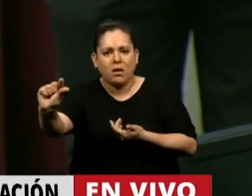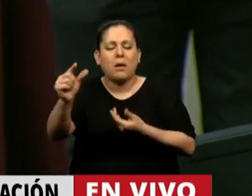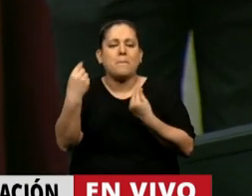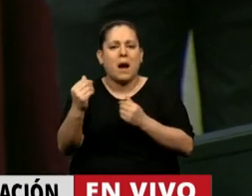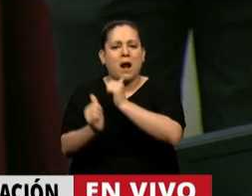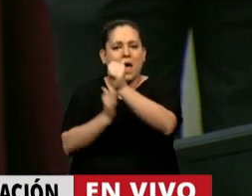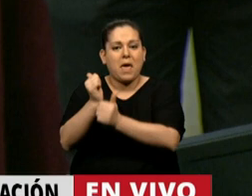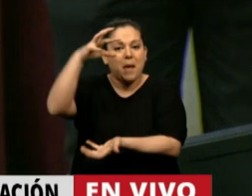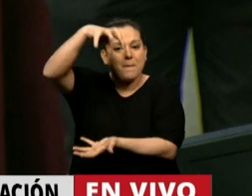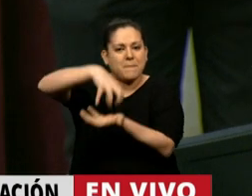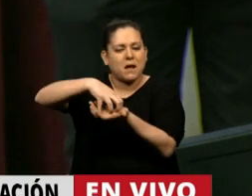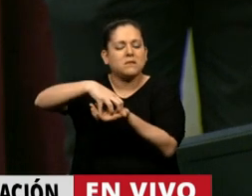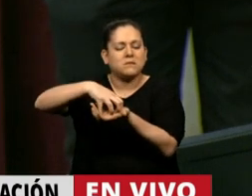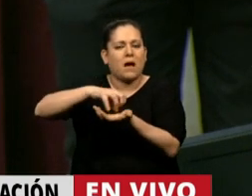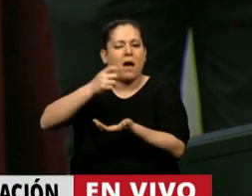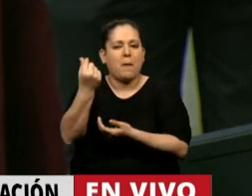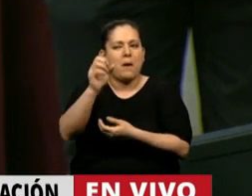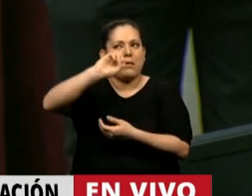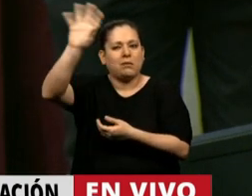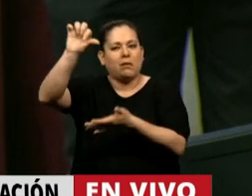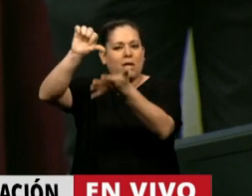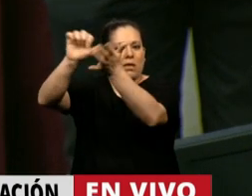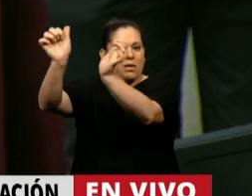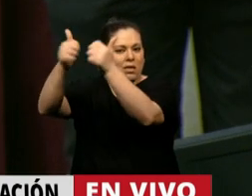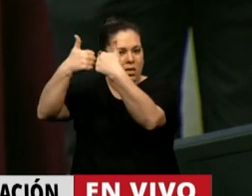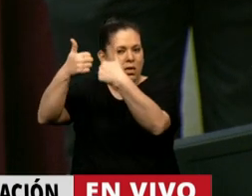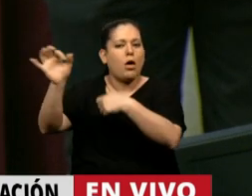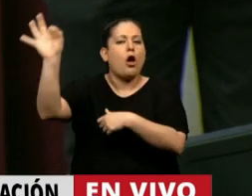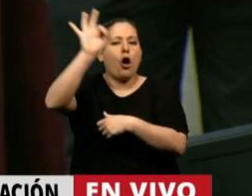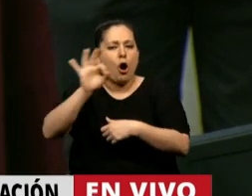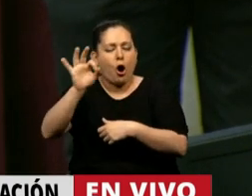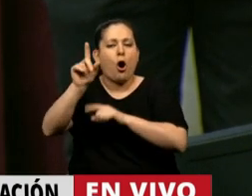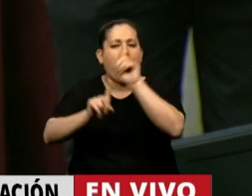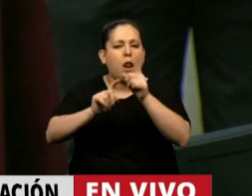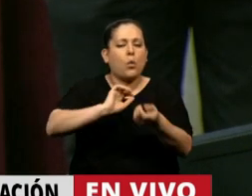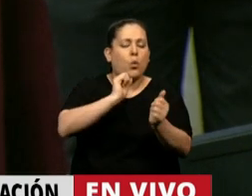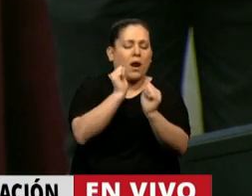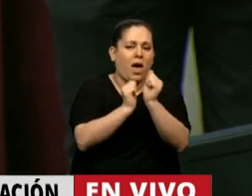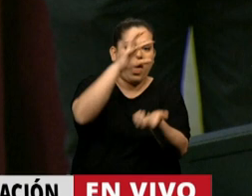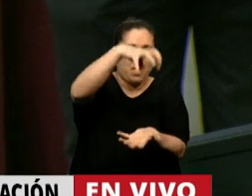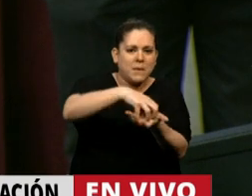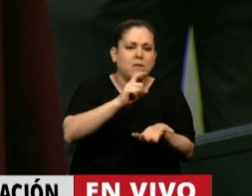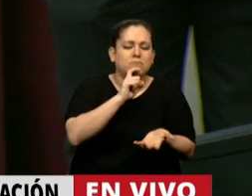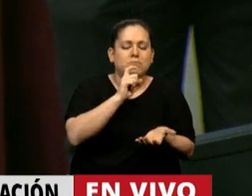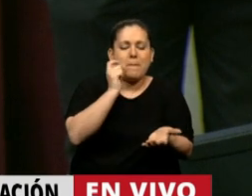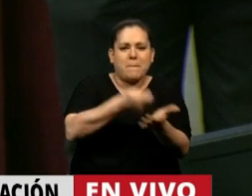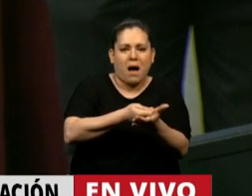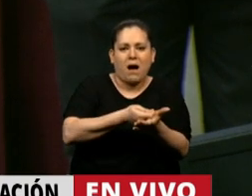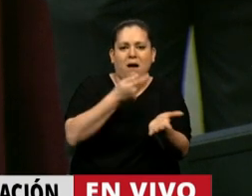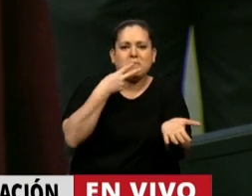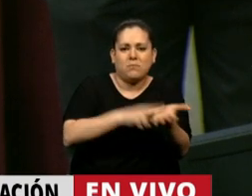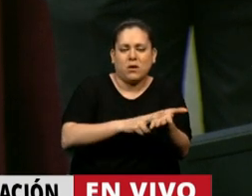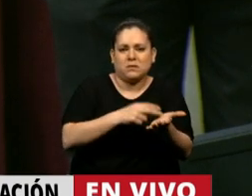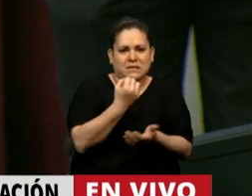domiciliadas en paraísos Fiscales o aquellas comprobada evasión fiscal orden del